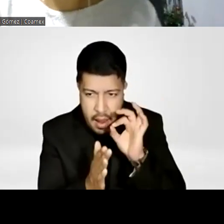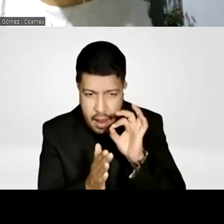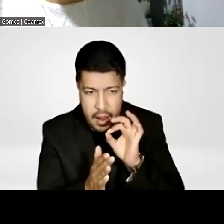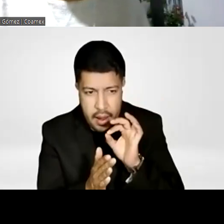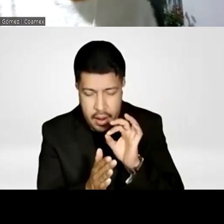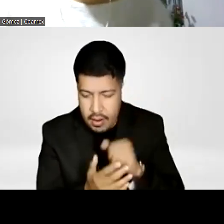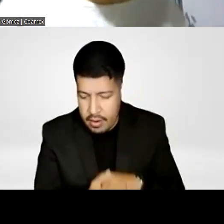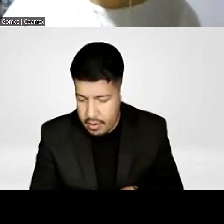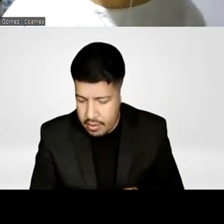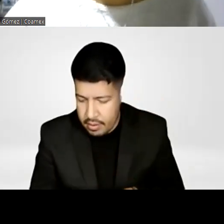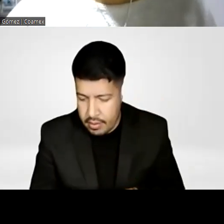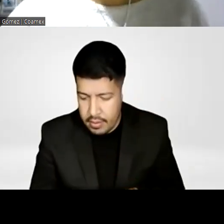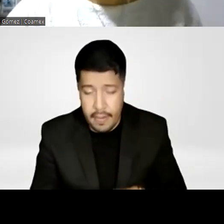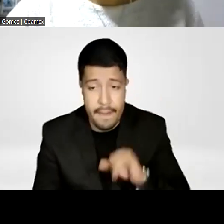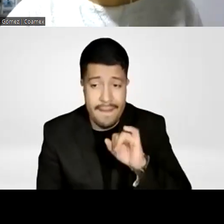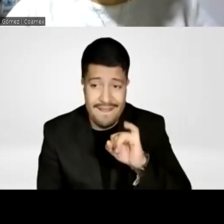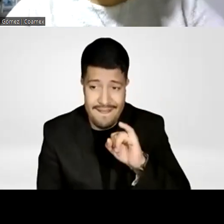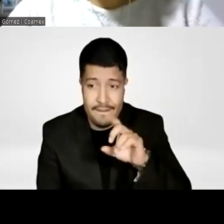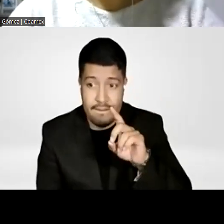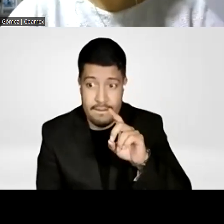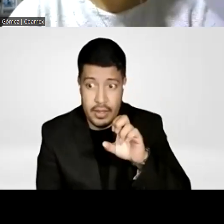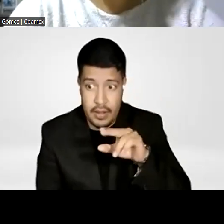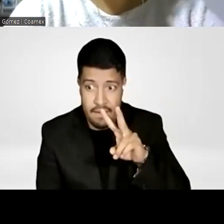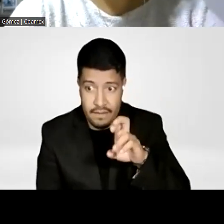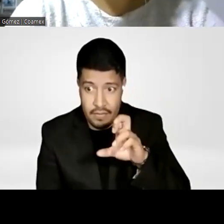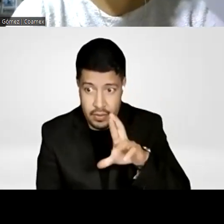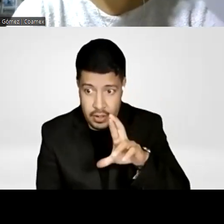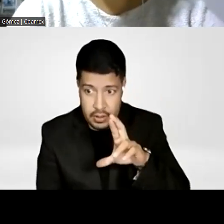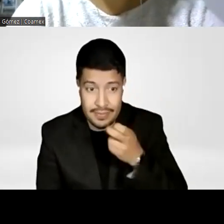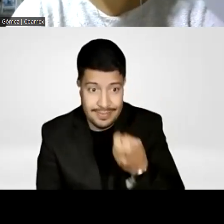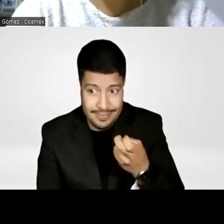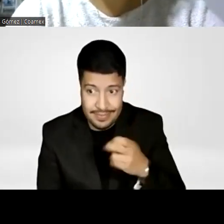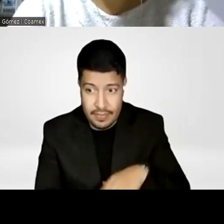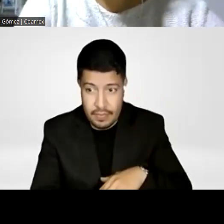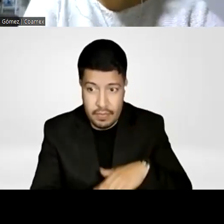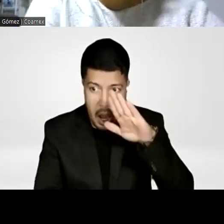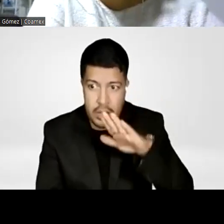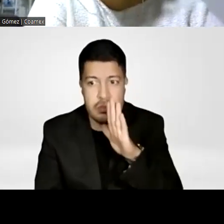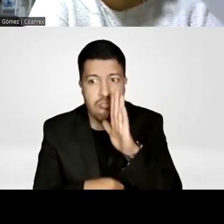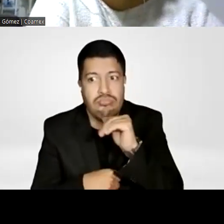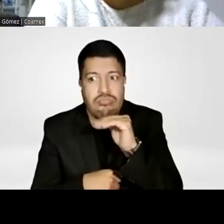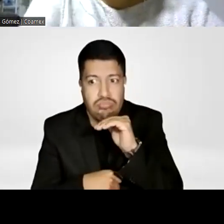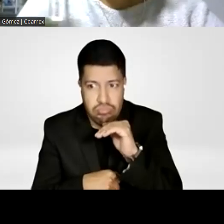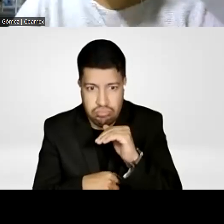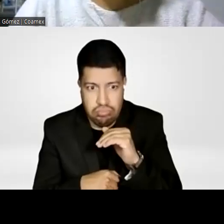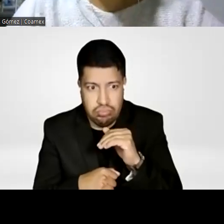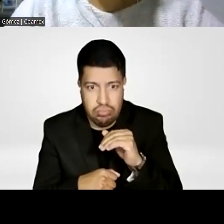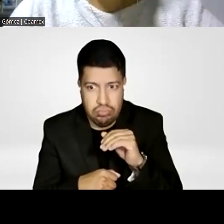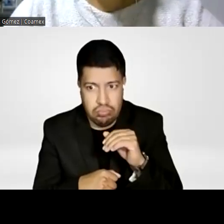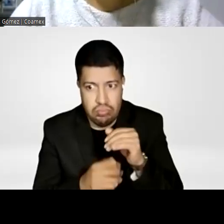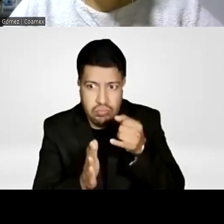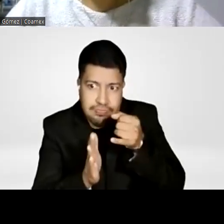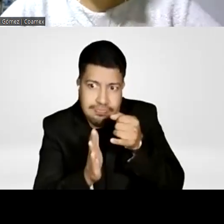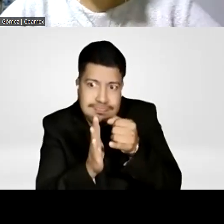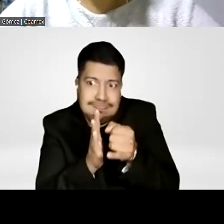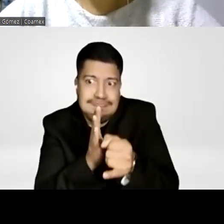Sin duda, sí, el Denver es una escala como mucho más complicada y que hace diagnósticos